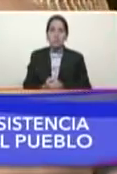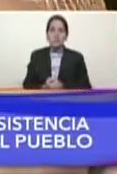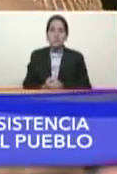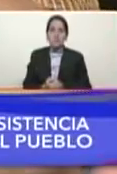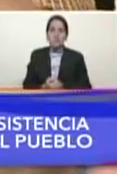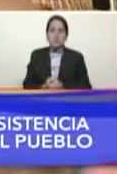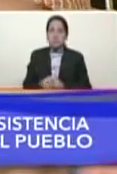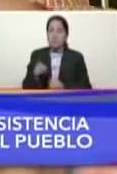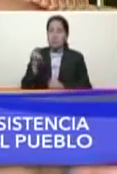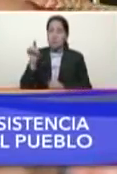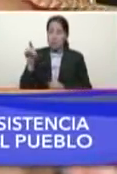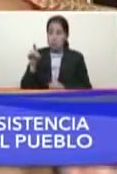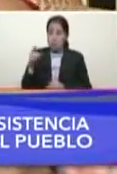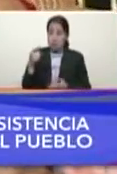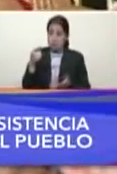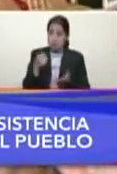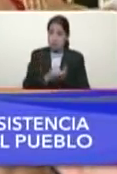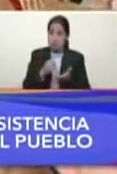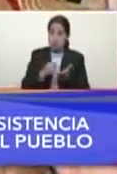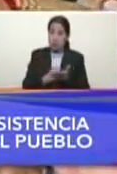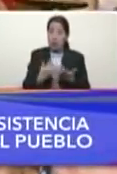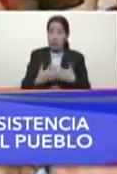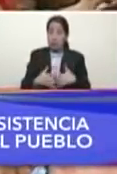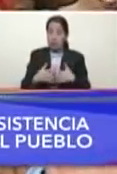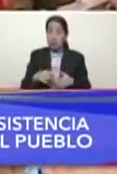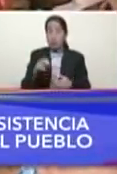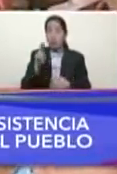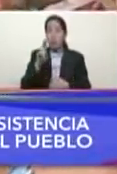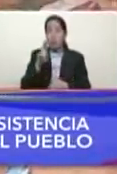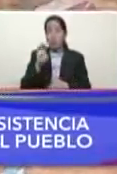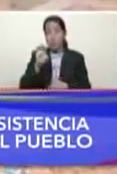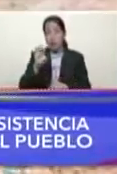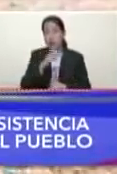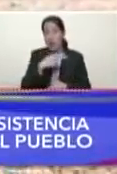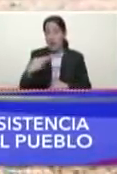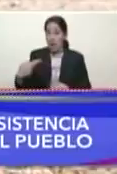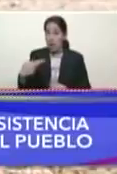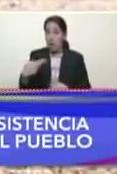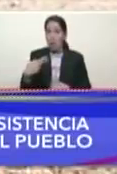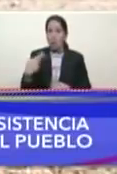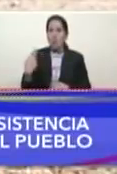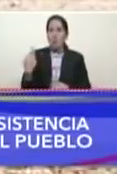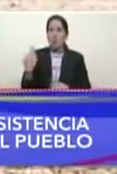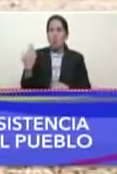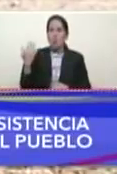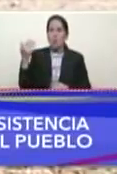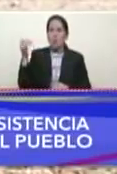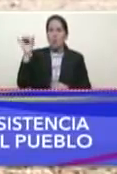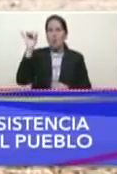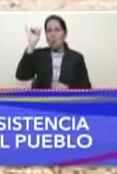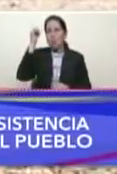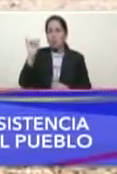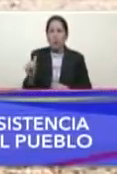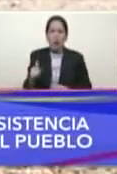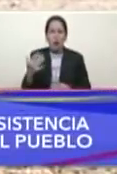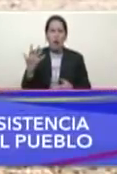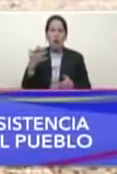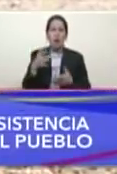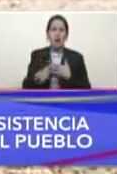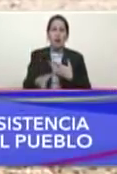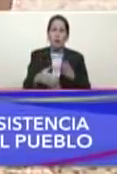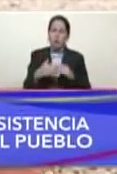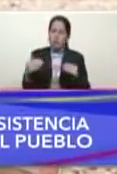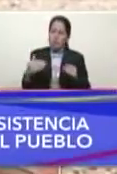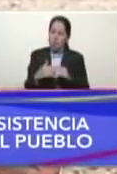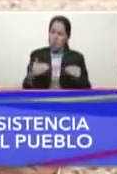su dinero, un euro, un yuan, un rublo, un dólar, va a tener